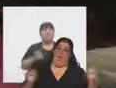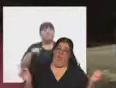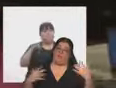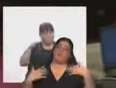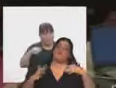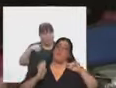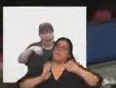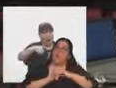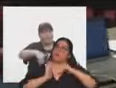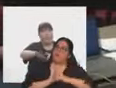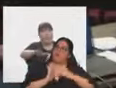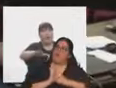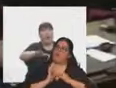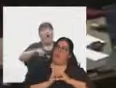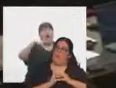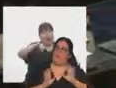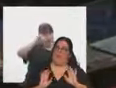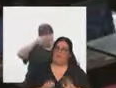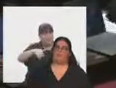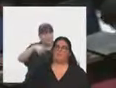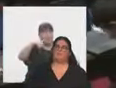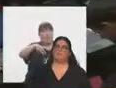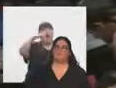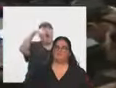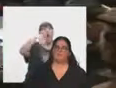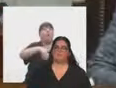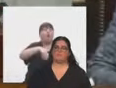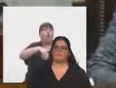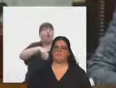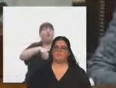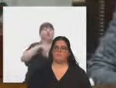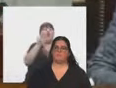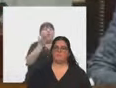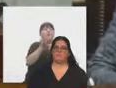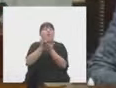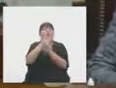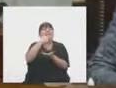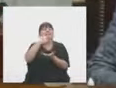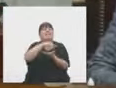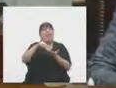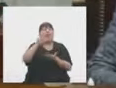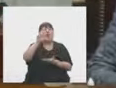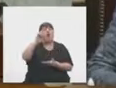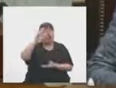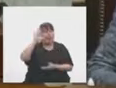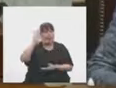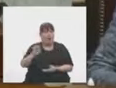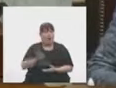muchos puntos para discutir Ahora sí procedemos a votar la moción del senador